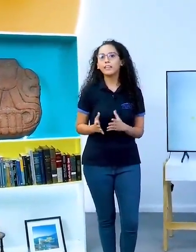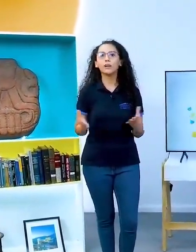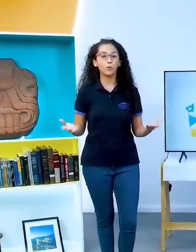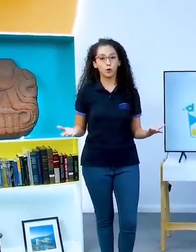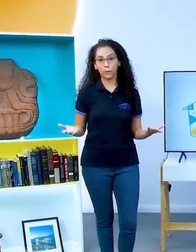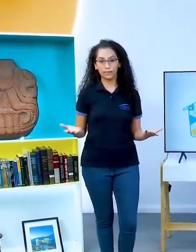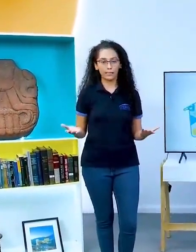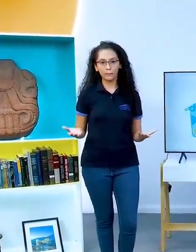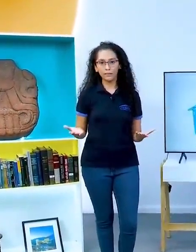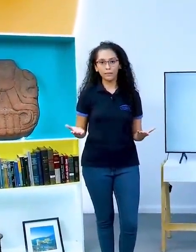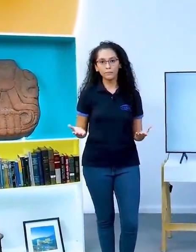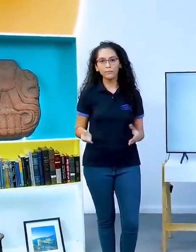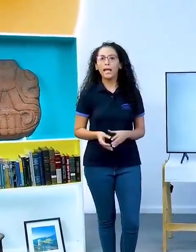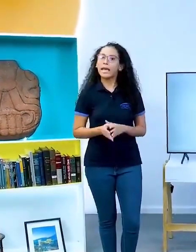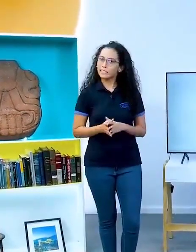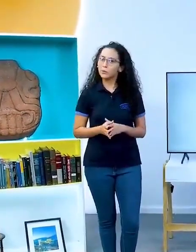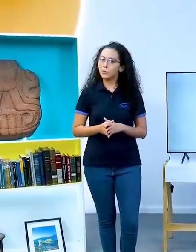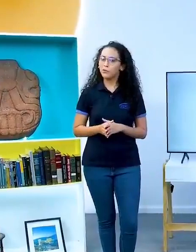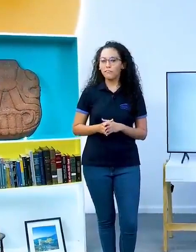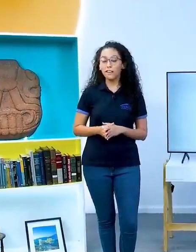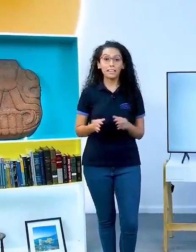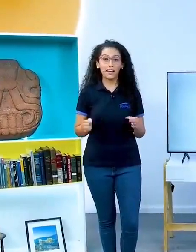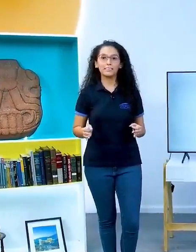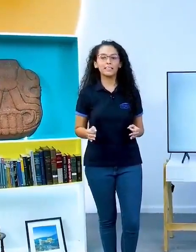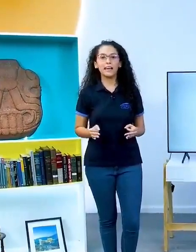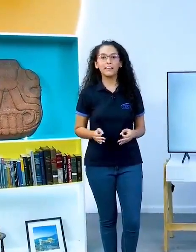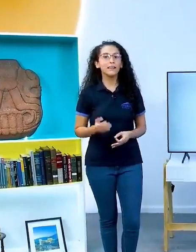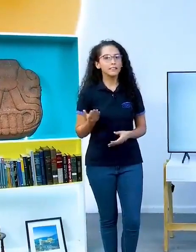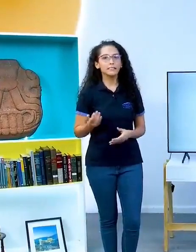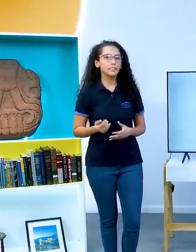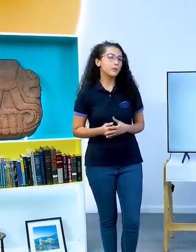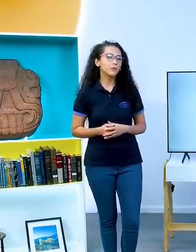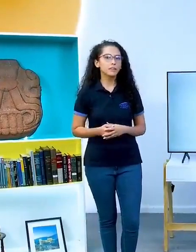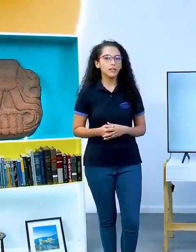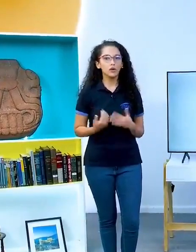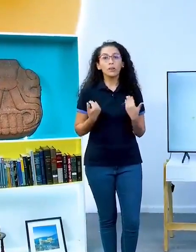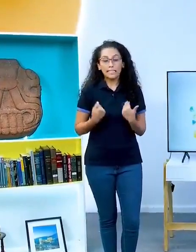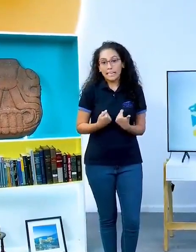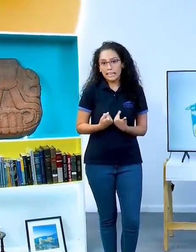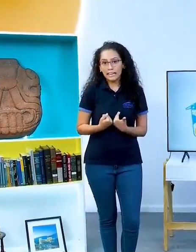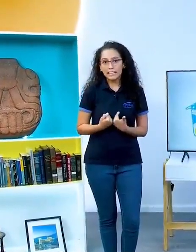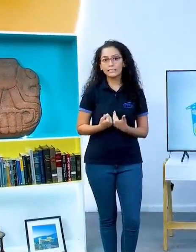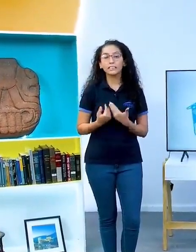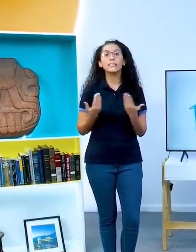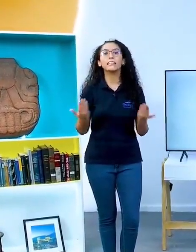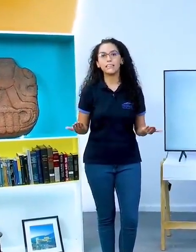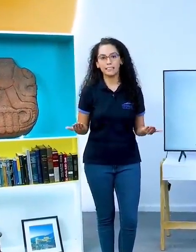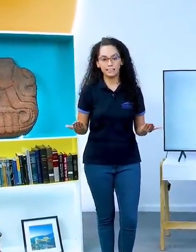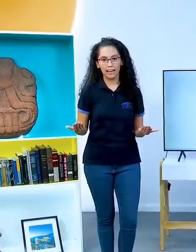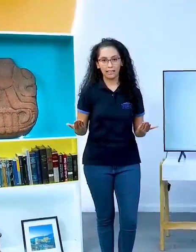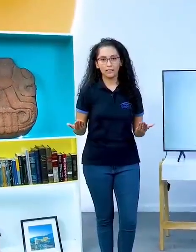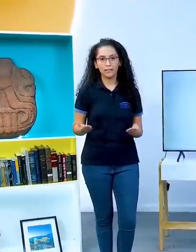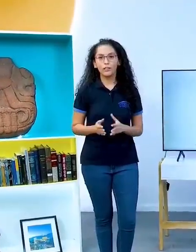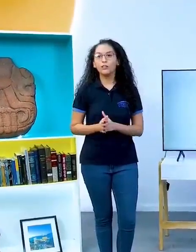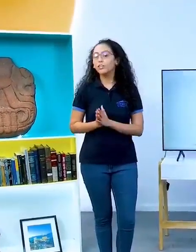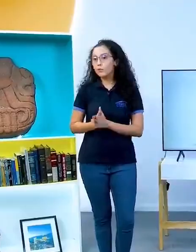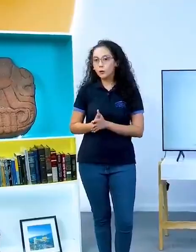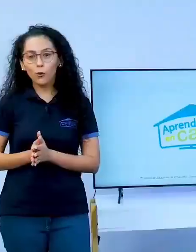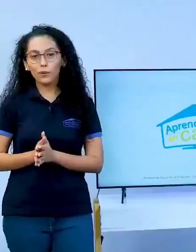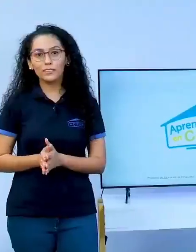física como románticamente. Es muy probable que a esta edad te estés preguntando quién eres y quién te atrae.